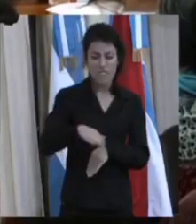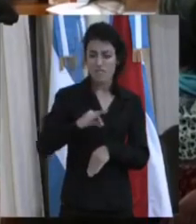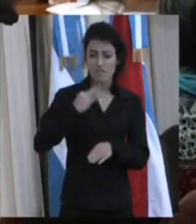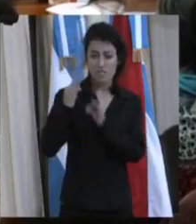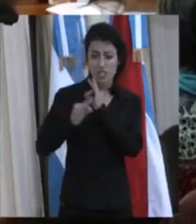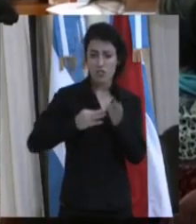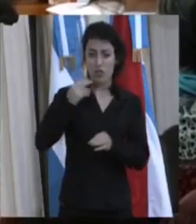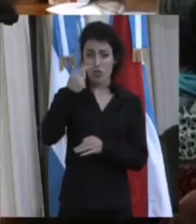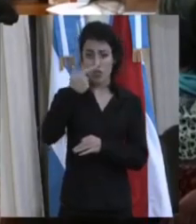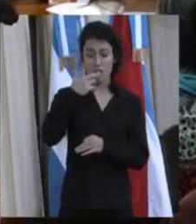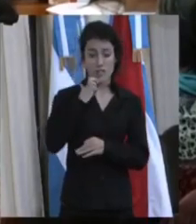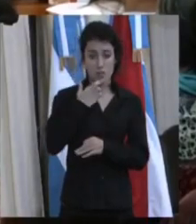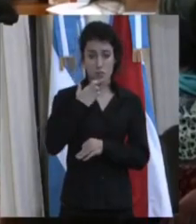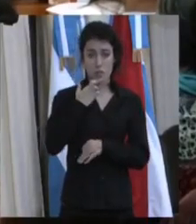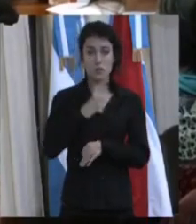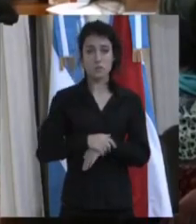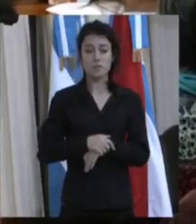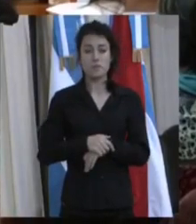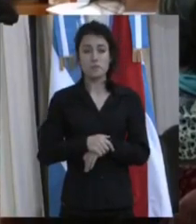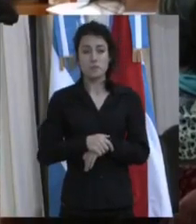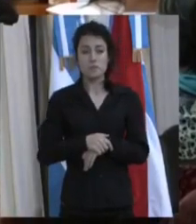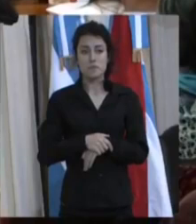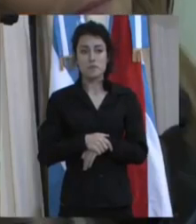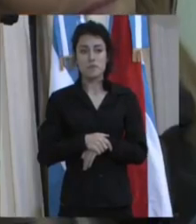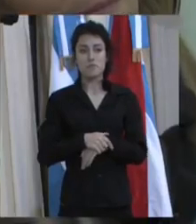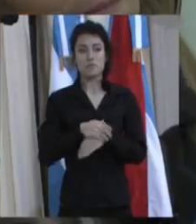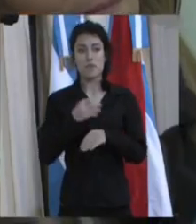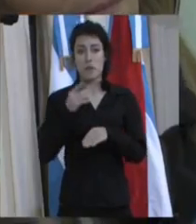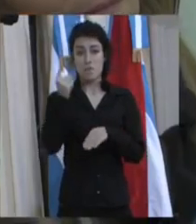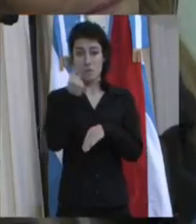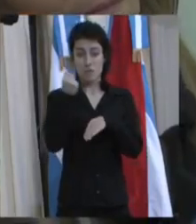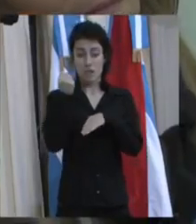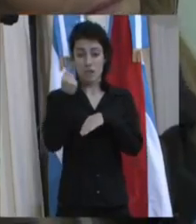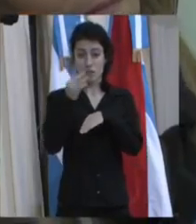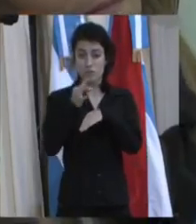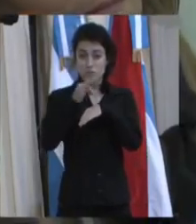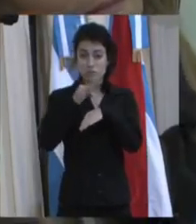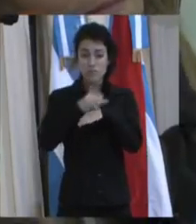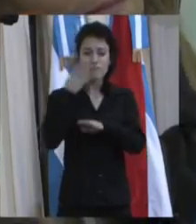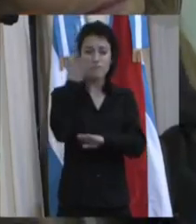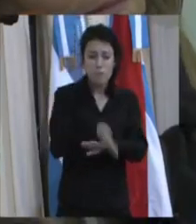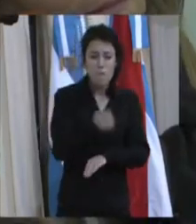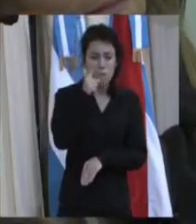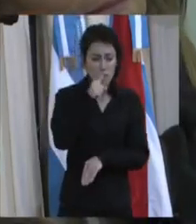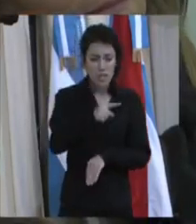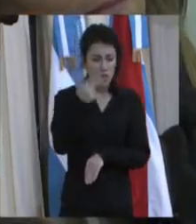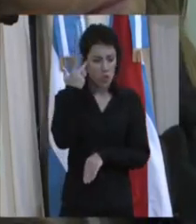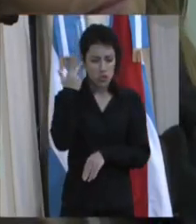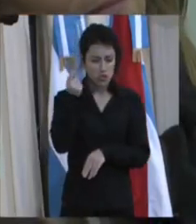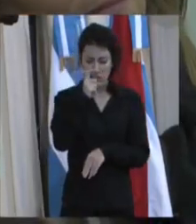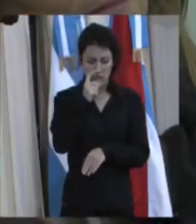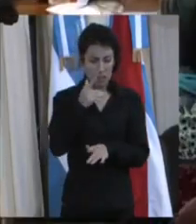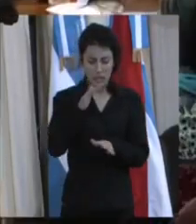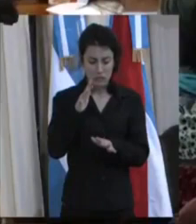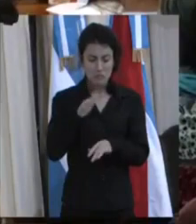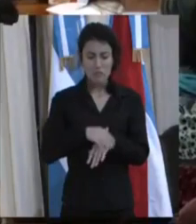primera médica es, que ingresa es en 1870 y pico. Después, si quieren,